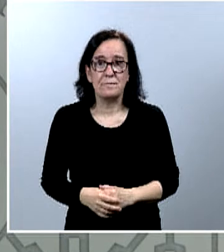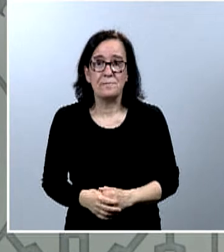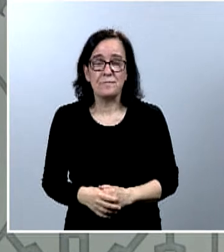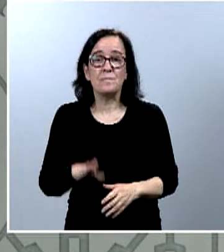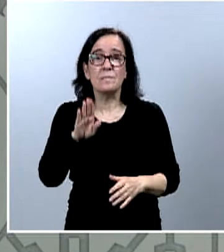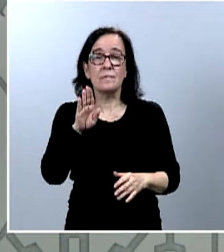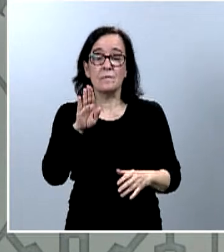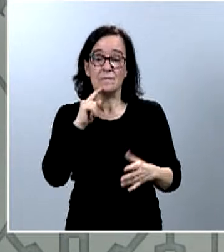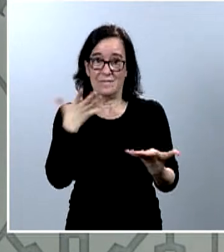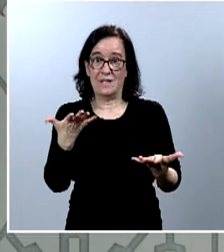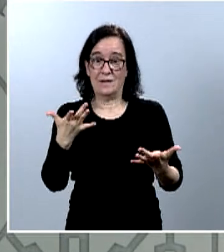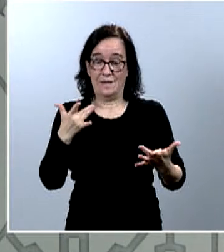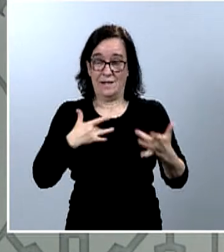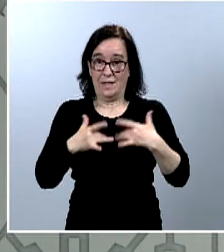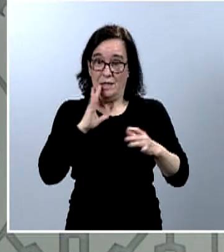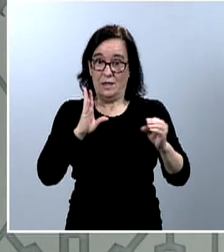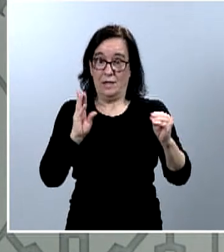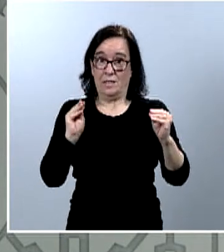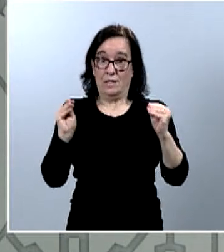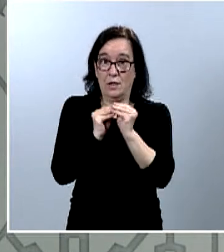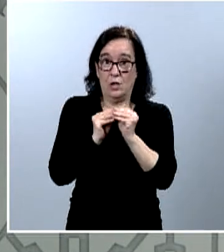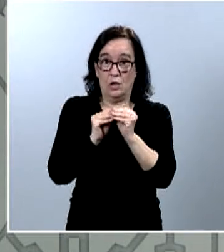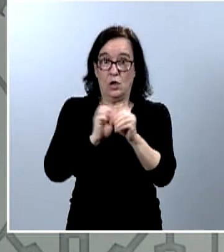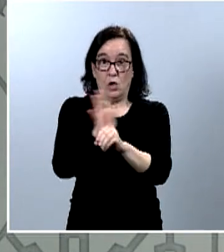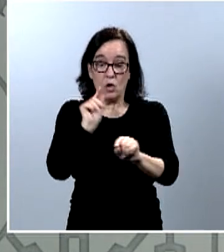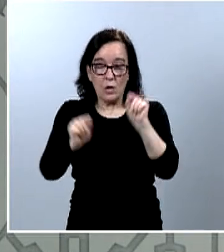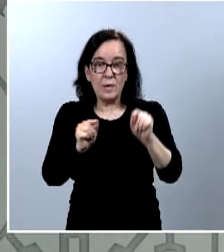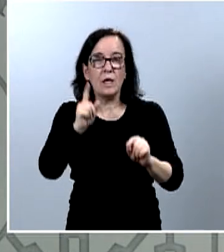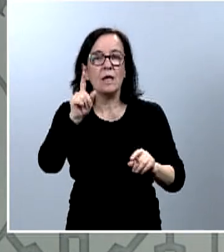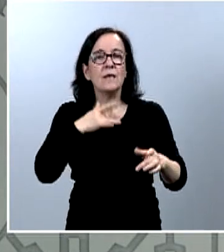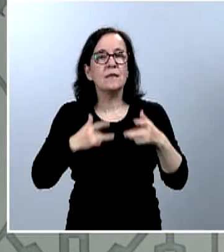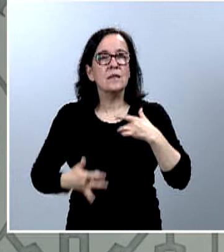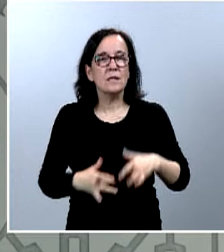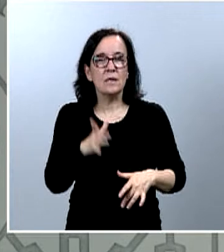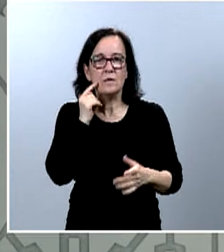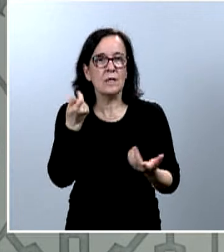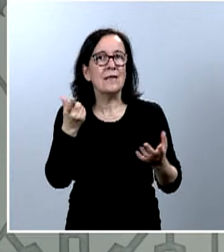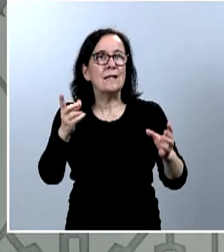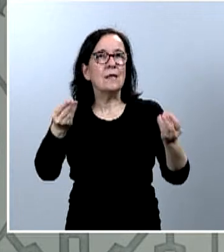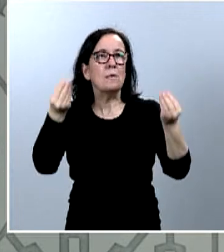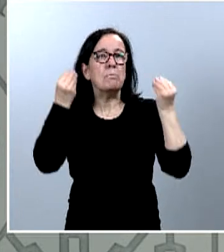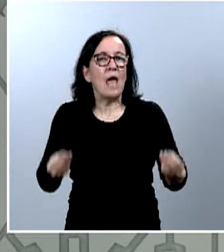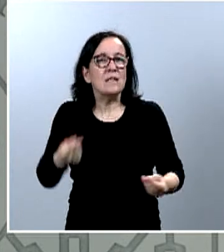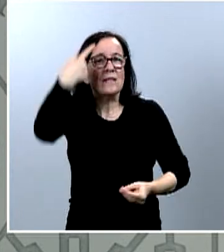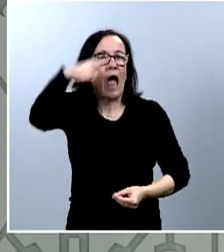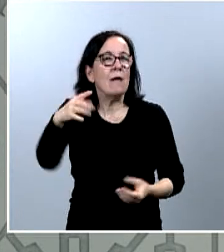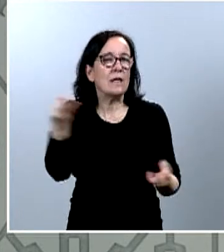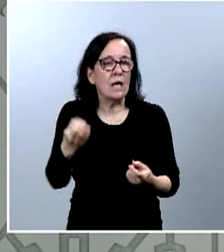la sintomatología compatible con COVID-19 es una sintomatología muy inespecífica. Tener